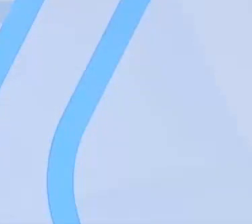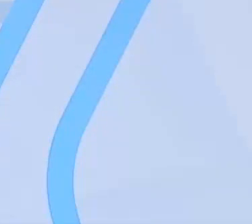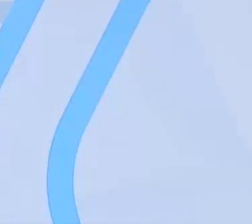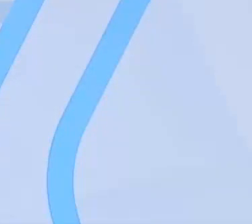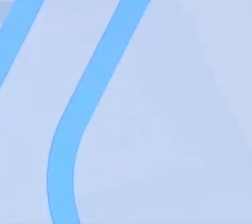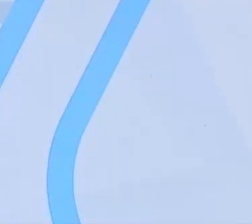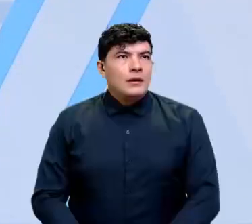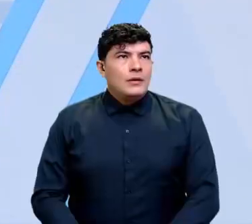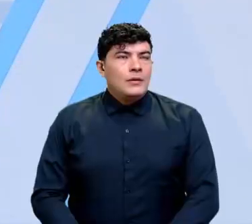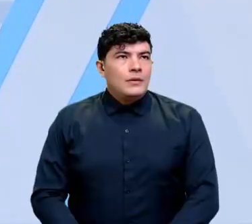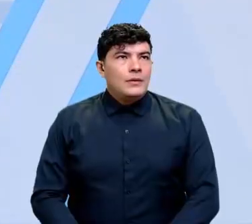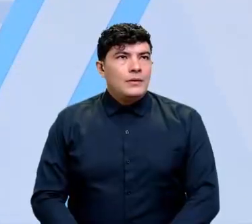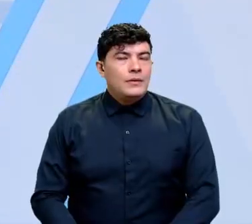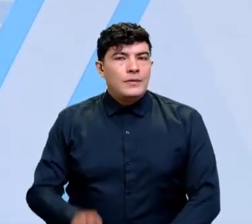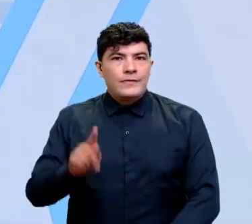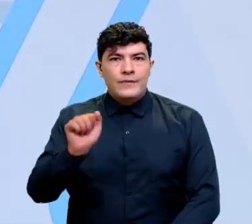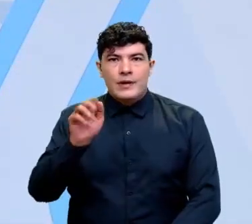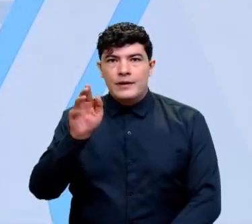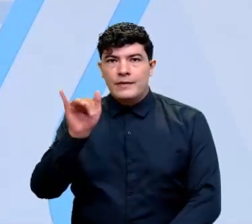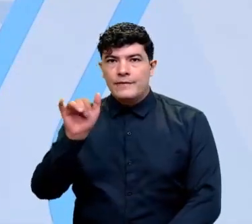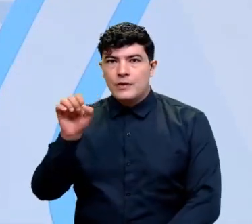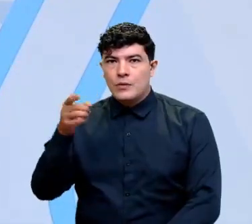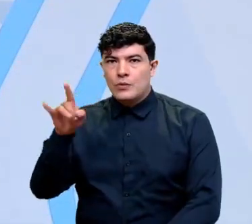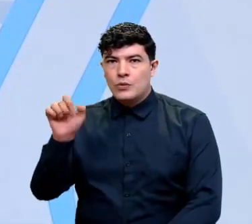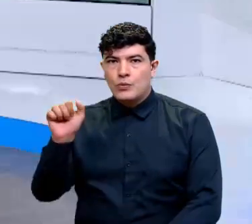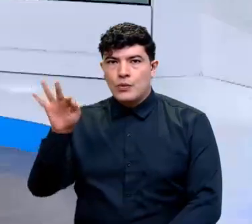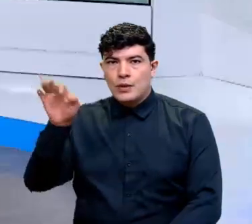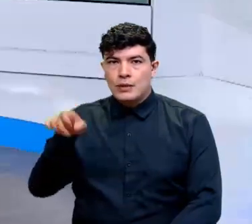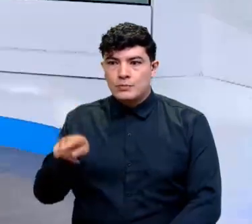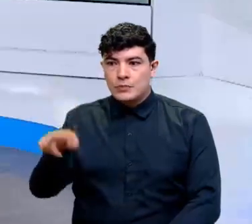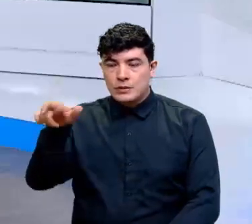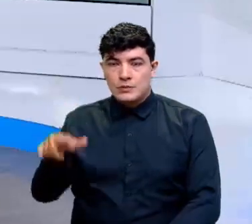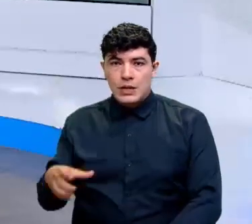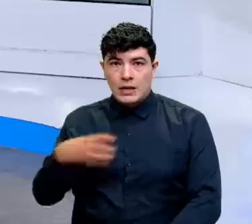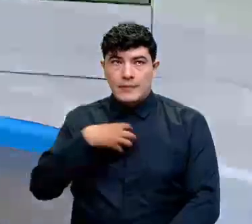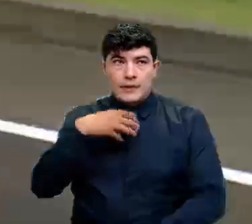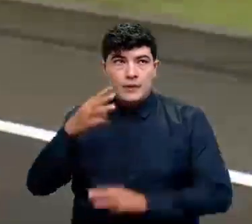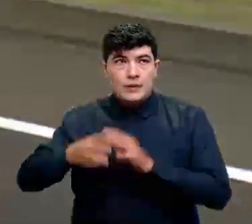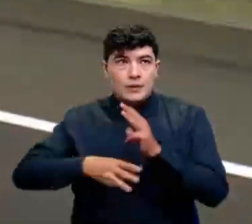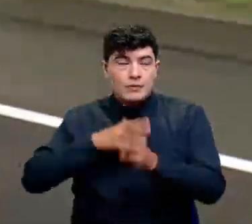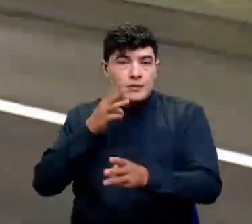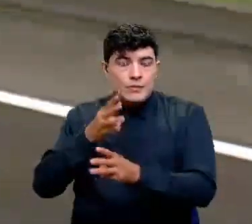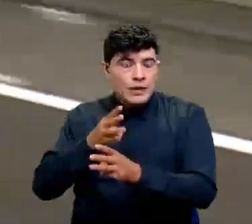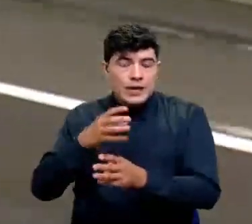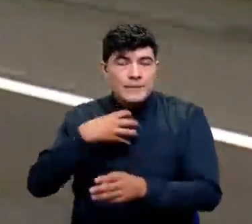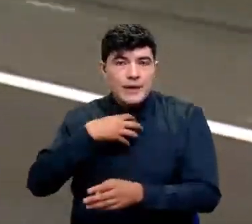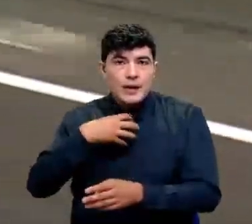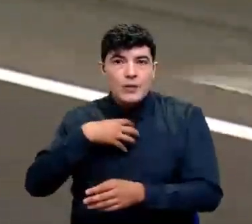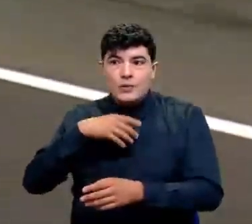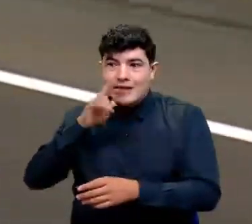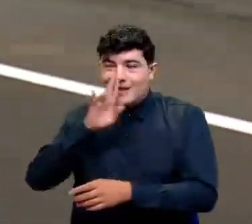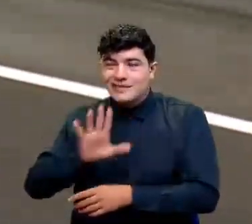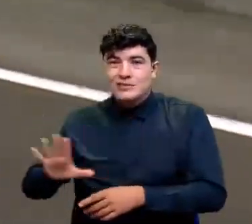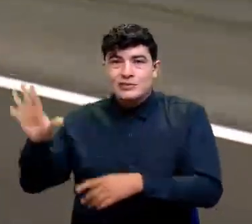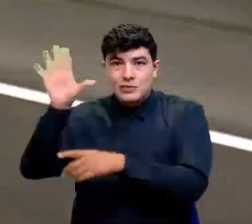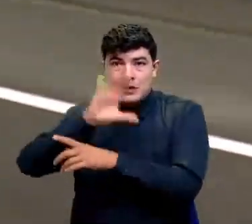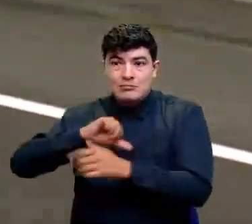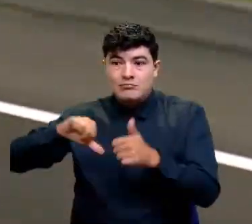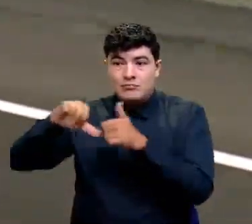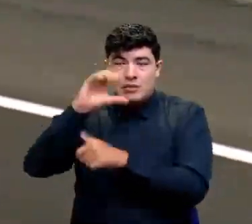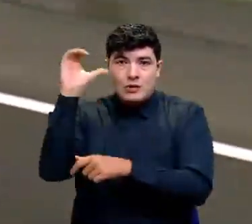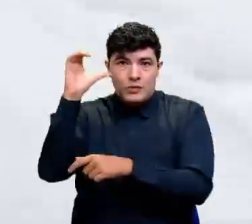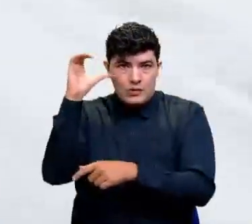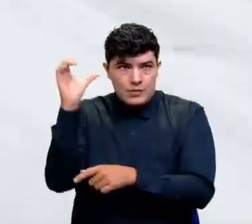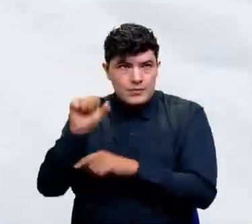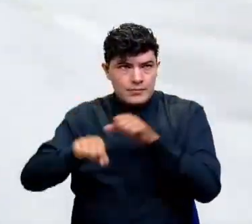Fabio Duarte del Team Medellín es el nuevo campeón de la Vuelta a Colombia en bicicleta. Así lo hizo en la contrarreloj individual, bueno, la contrarreloj individual